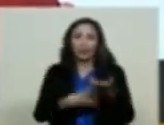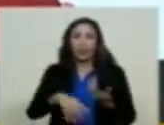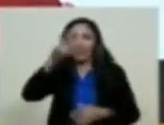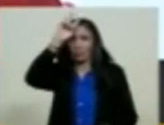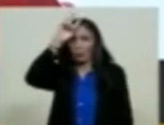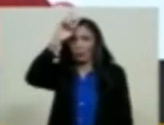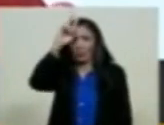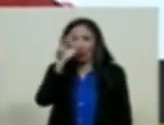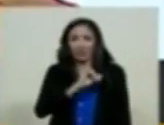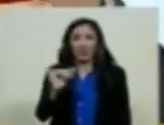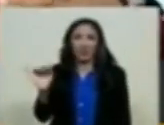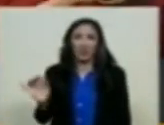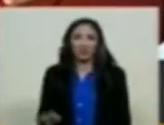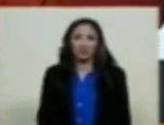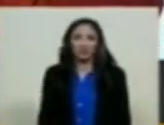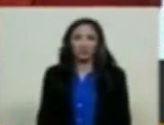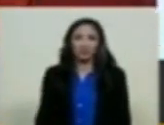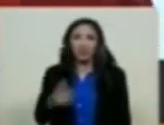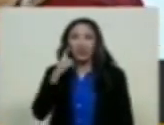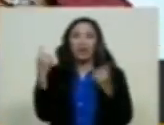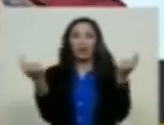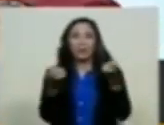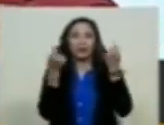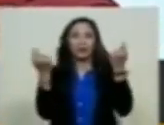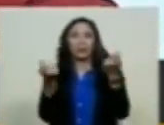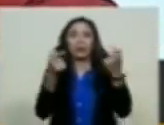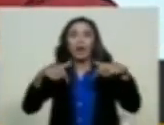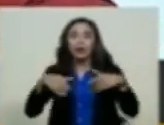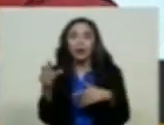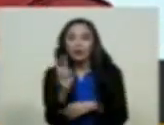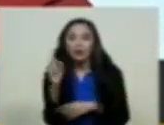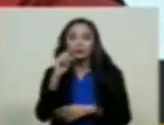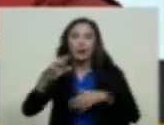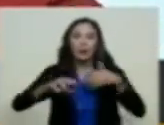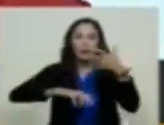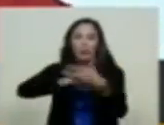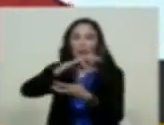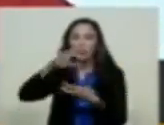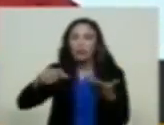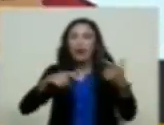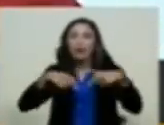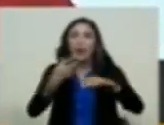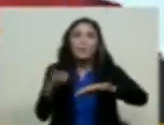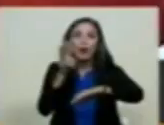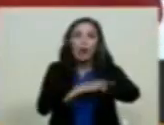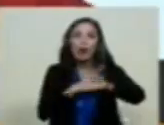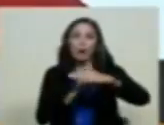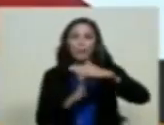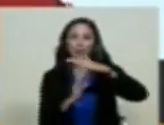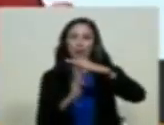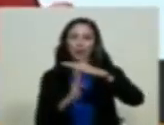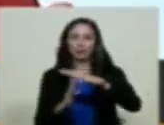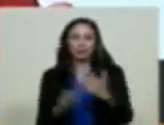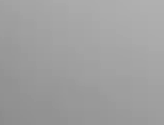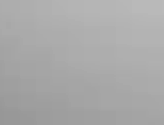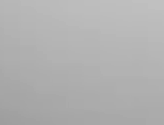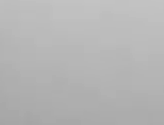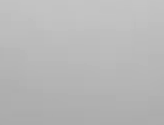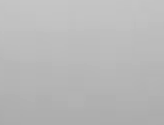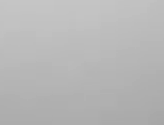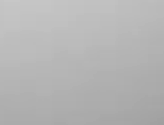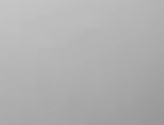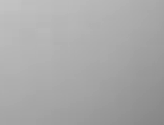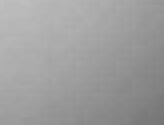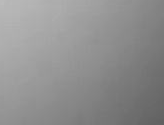estúpida, porque nos quieren imponer una crisis humanitaria de migración, y es una campaña estúpida.